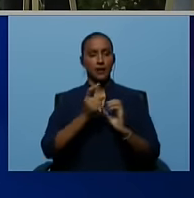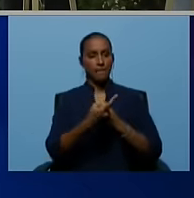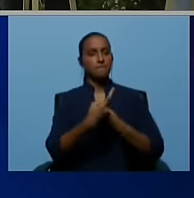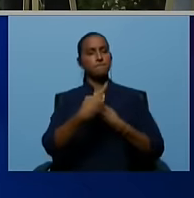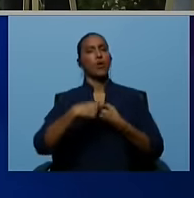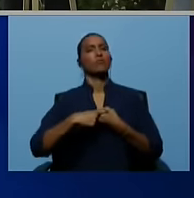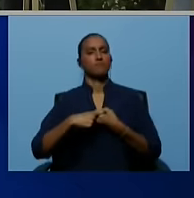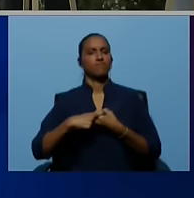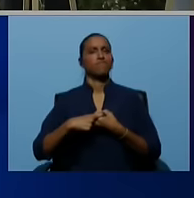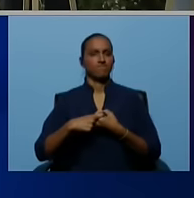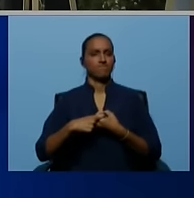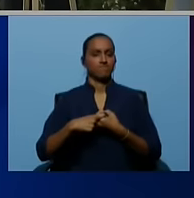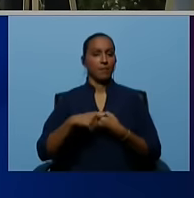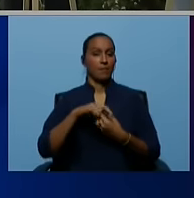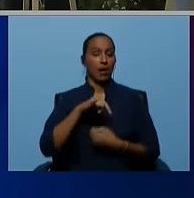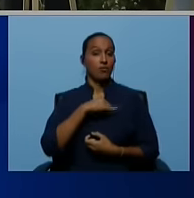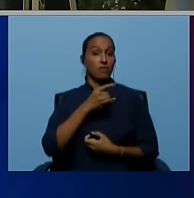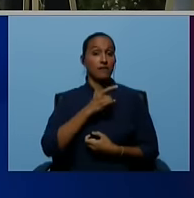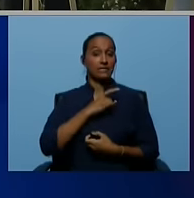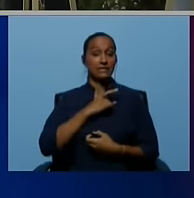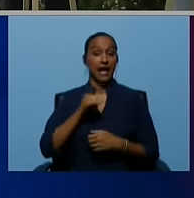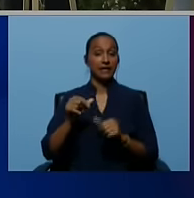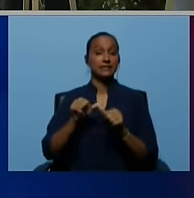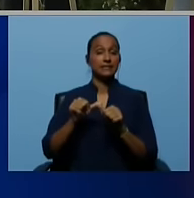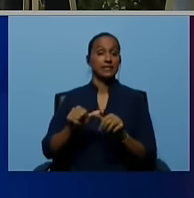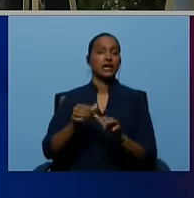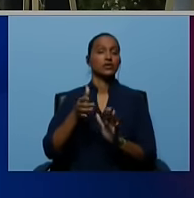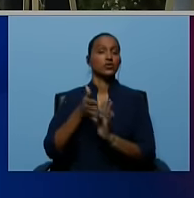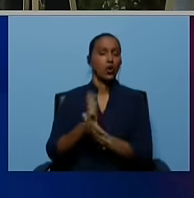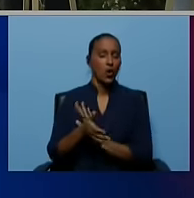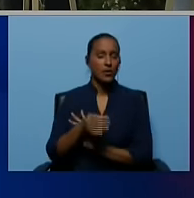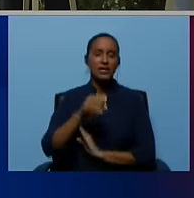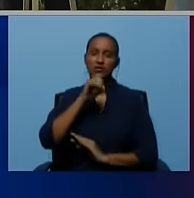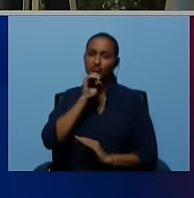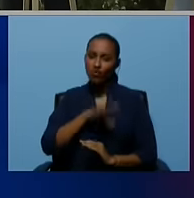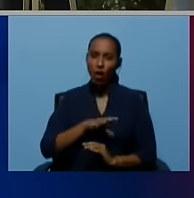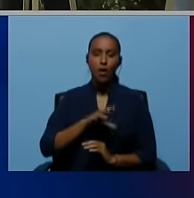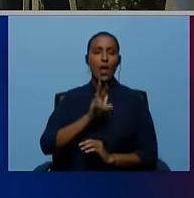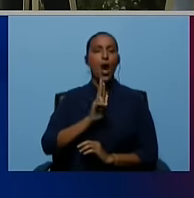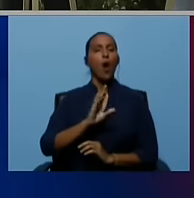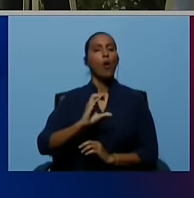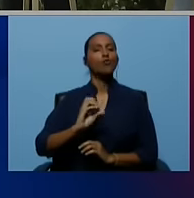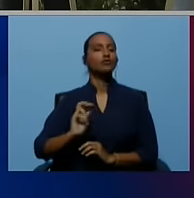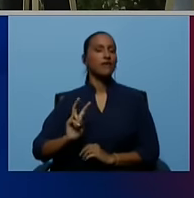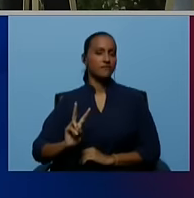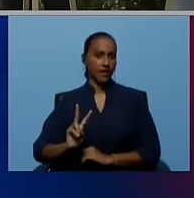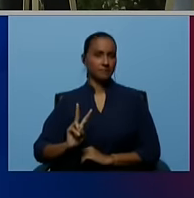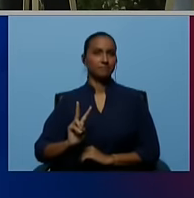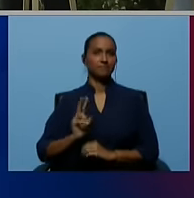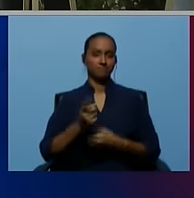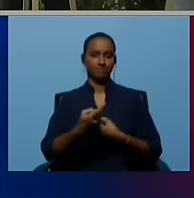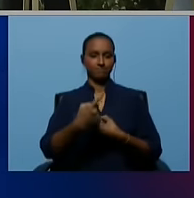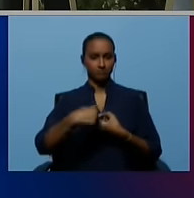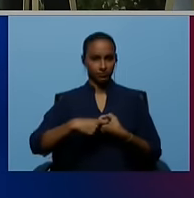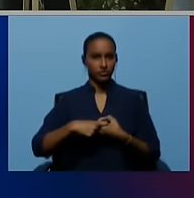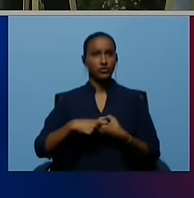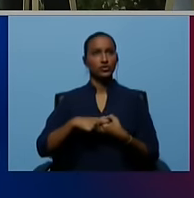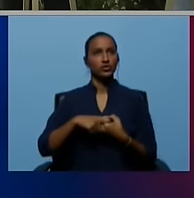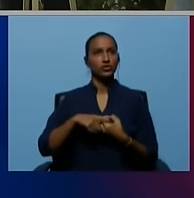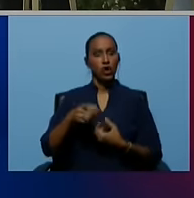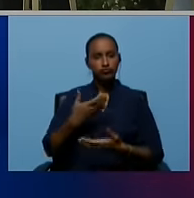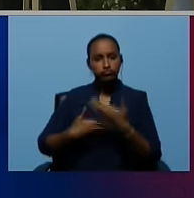el patrimonio histórico del país, de la Facultad de Ciencias del UCB, venga a nutrir